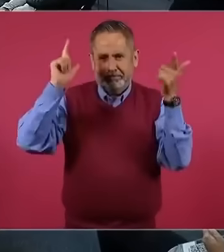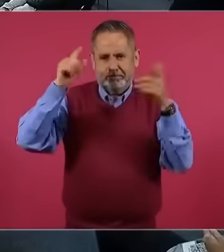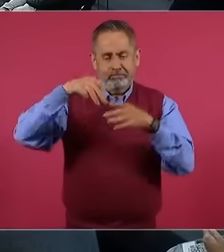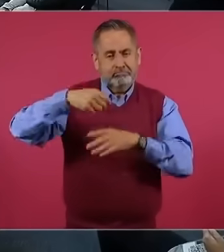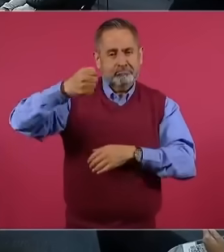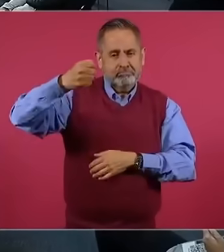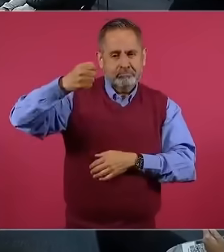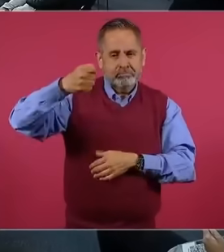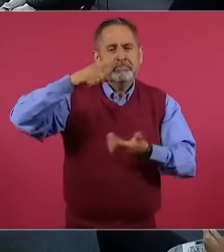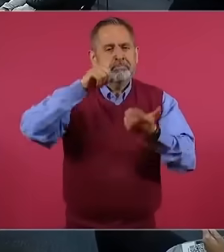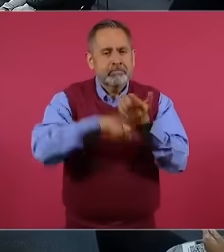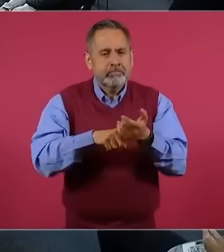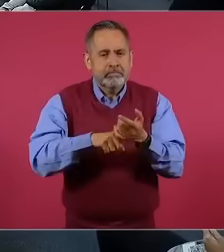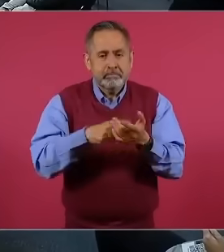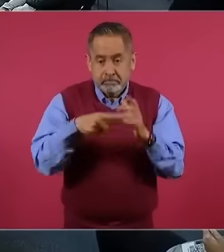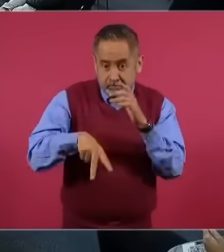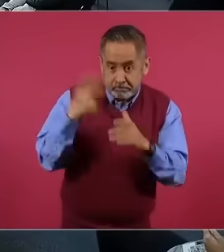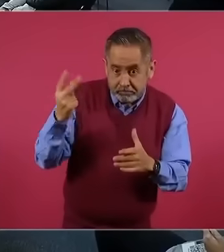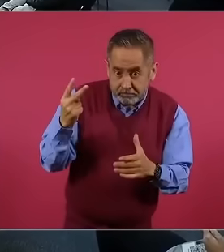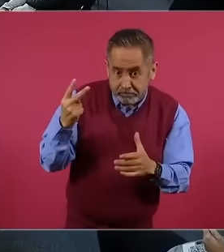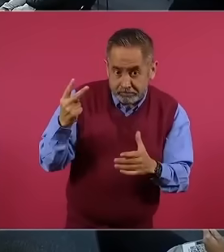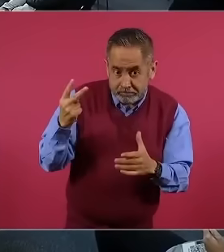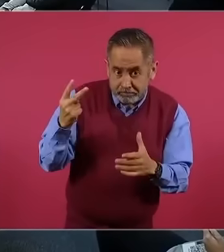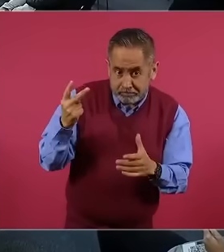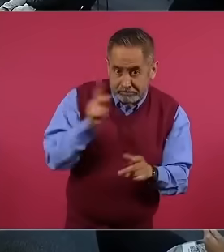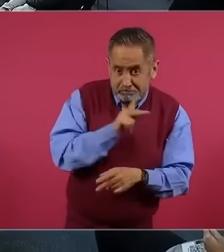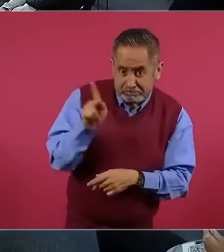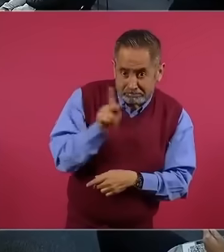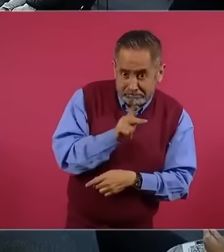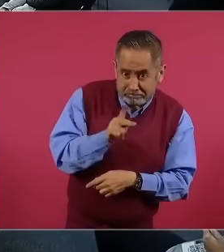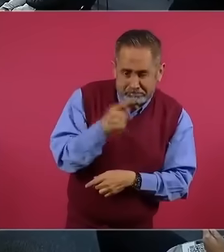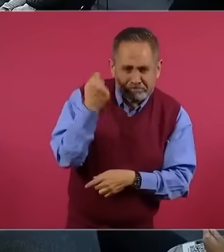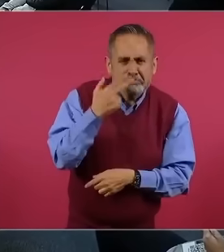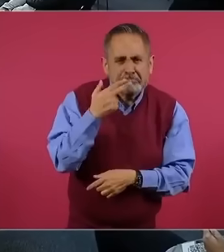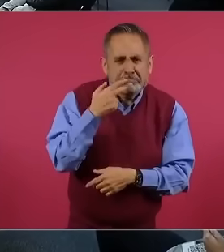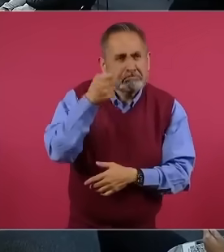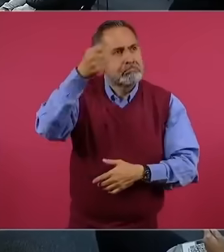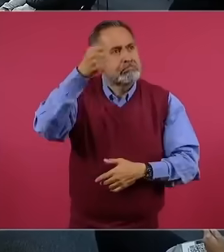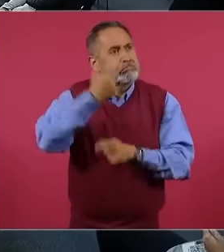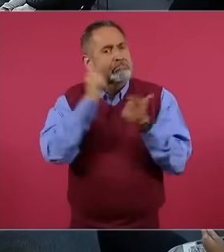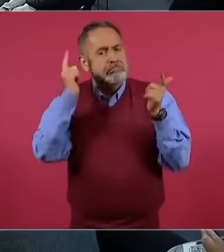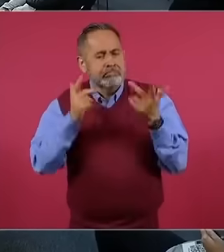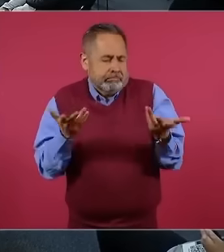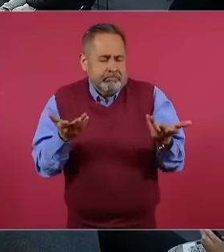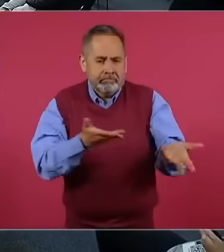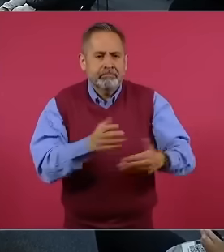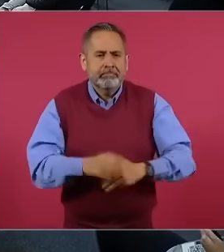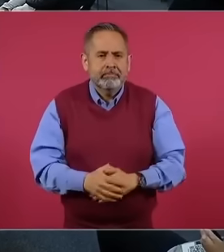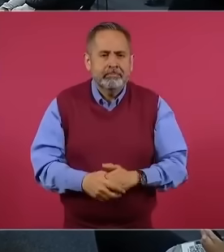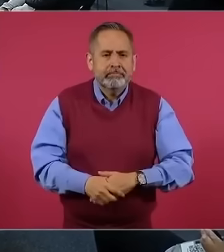Y no es un símbolo vacío, no debe ser un símbolo vacío.